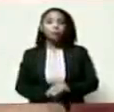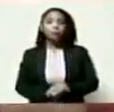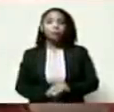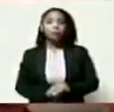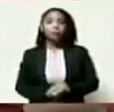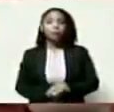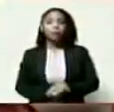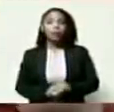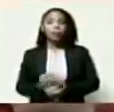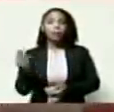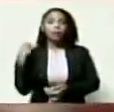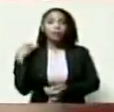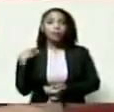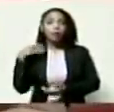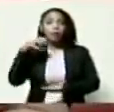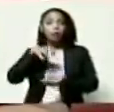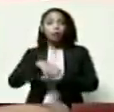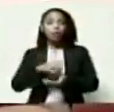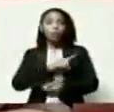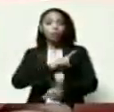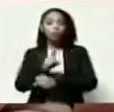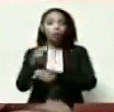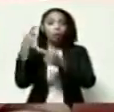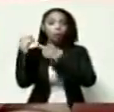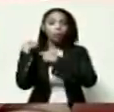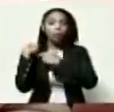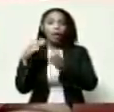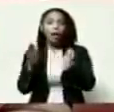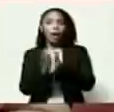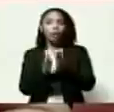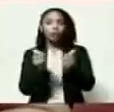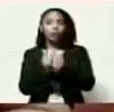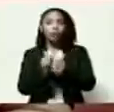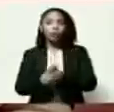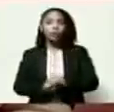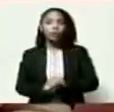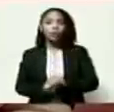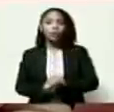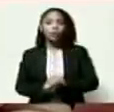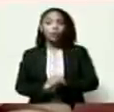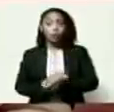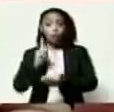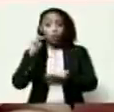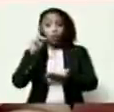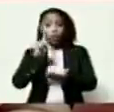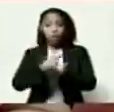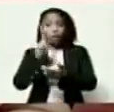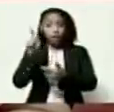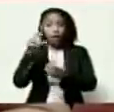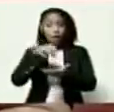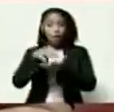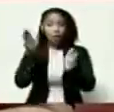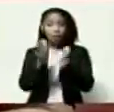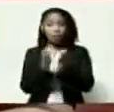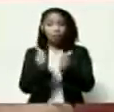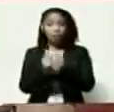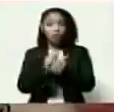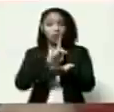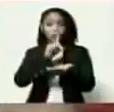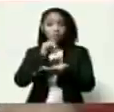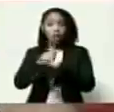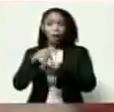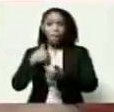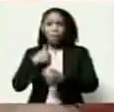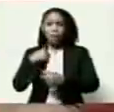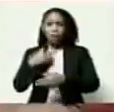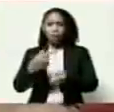lo designa en el estado Anzoátegui, y cuando llega al estado Anzoátegui, llega ya, no, a mí me